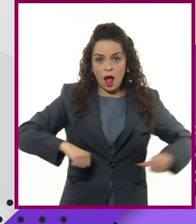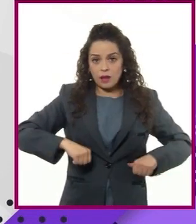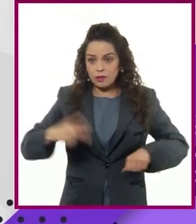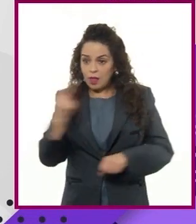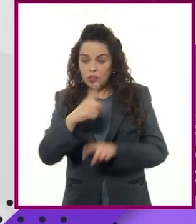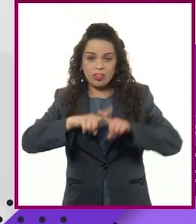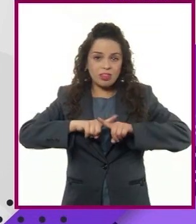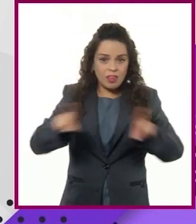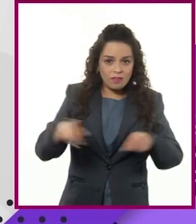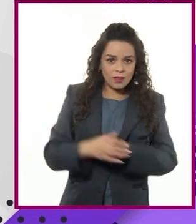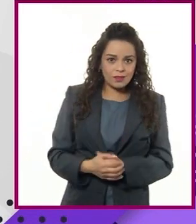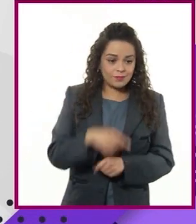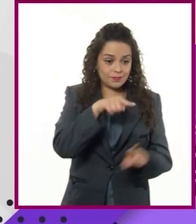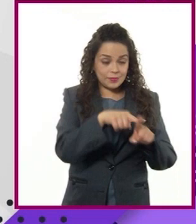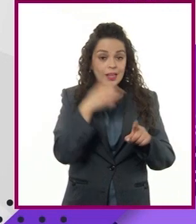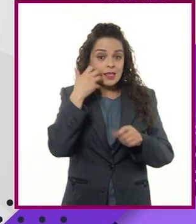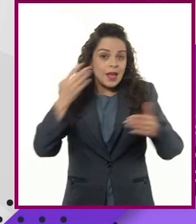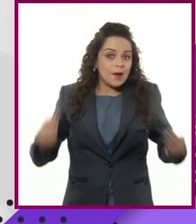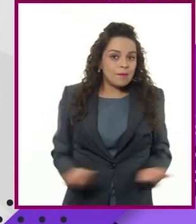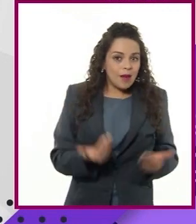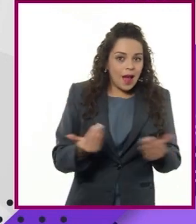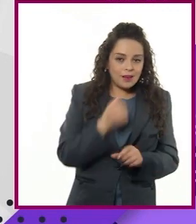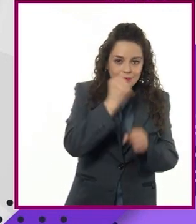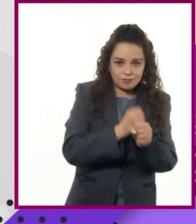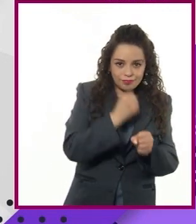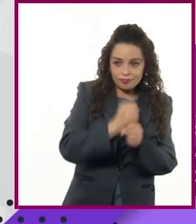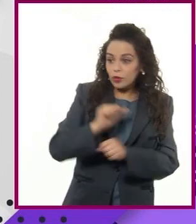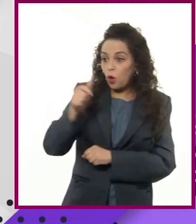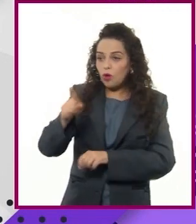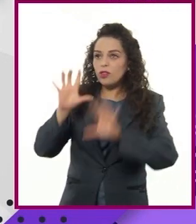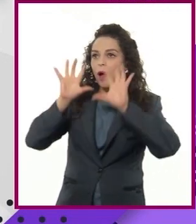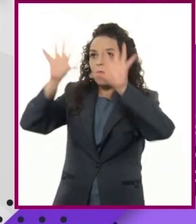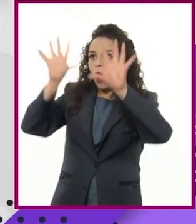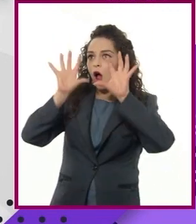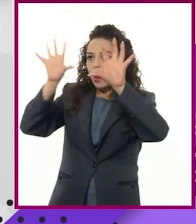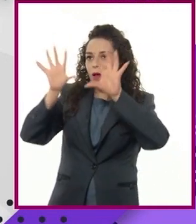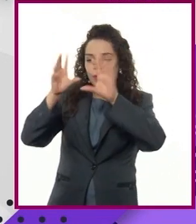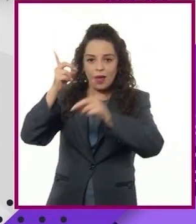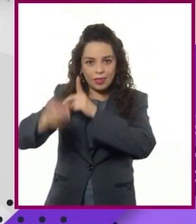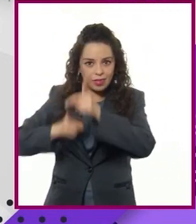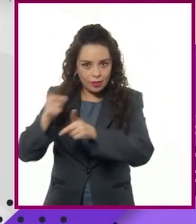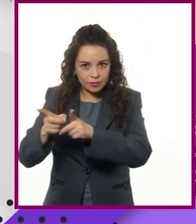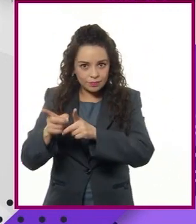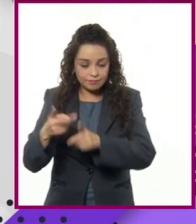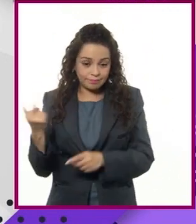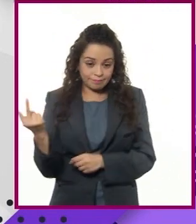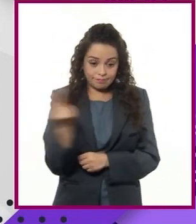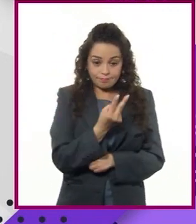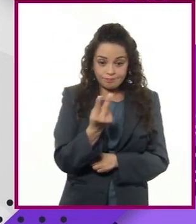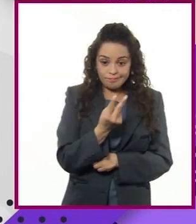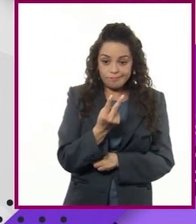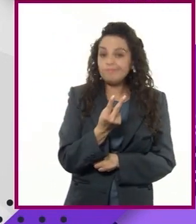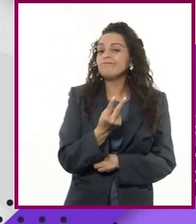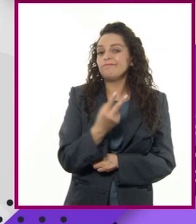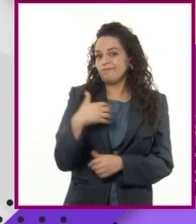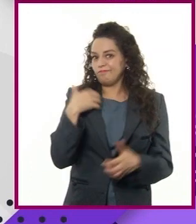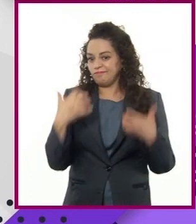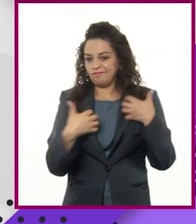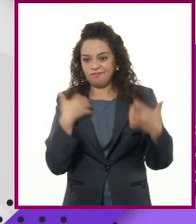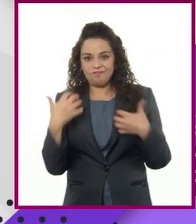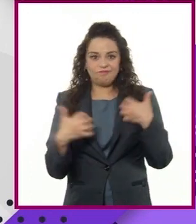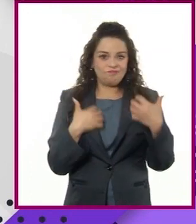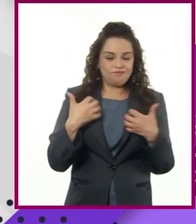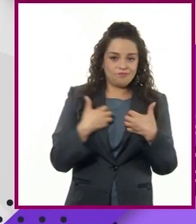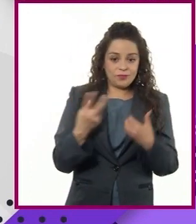quiere ensayar un baile y el otro practicar voleibol. La actitud de ambas es hostil.